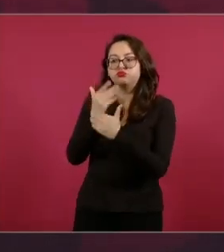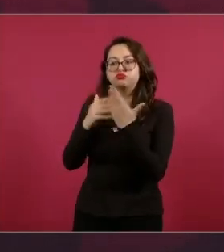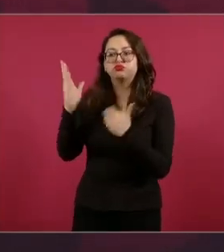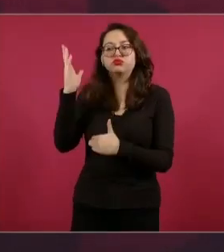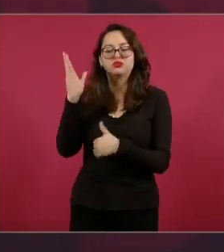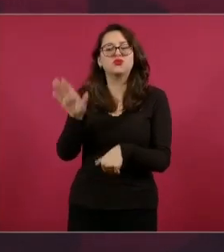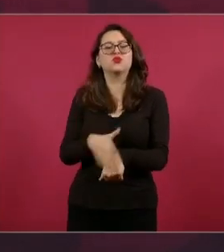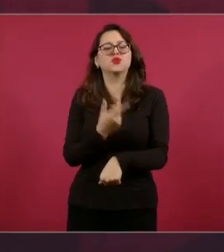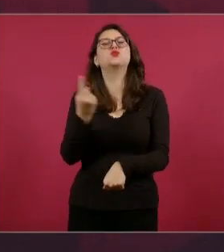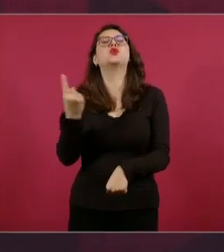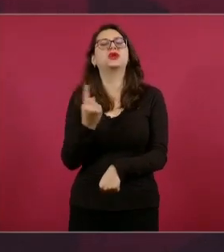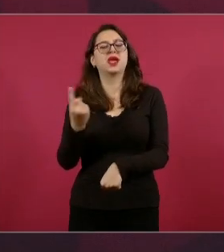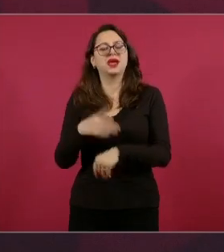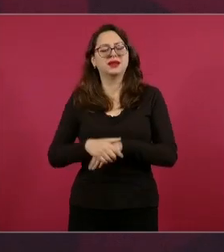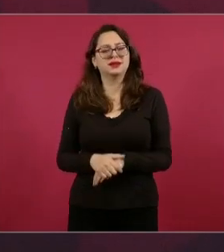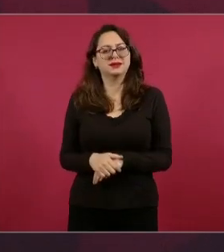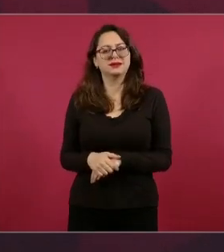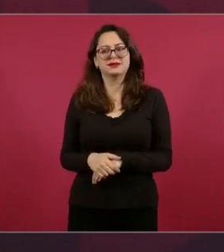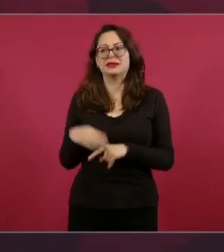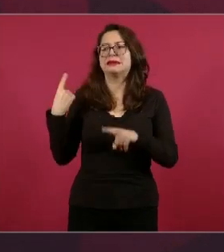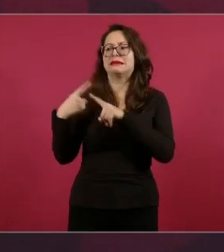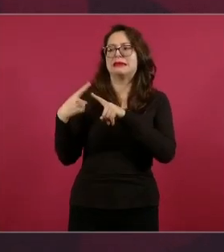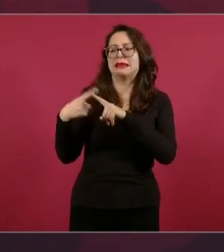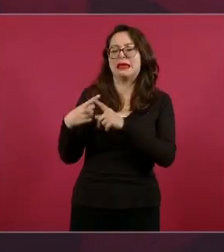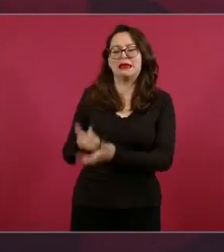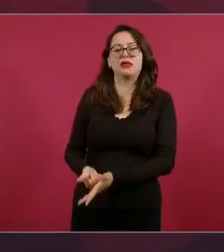¿Quiénes están ahí